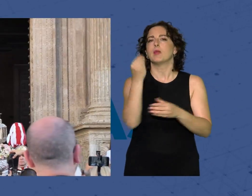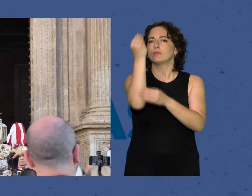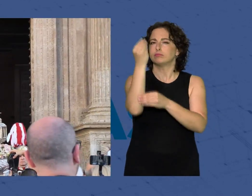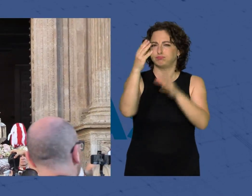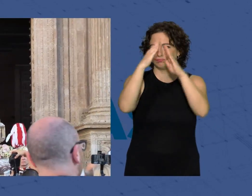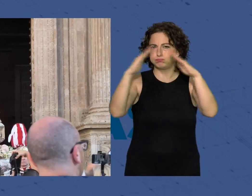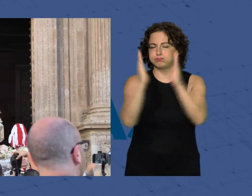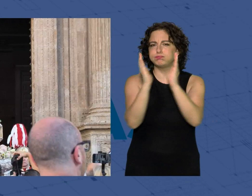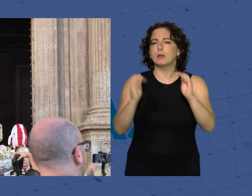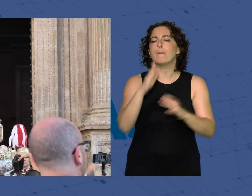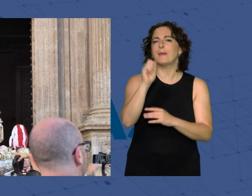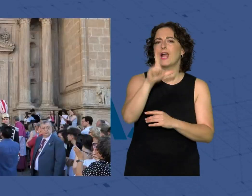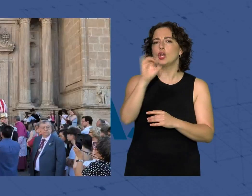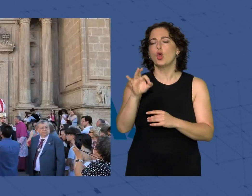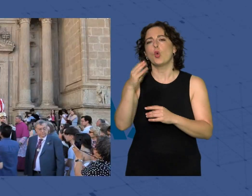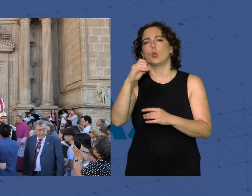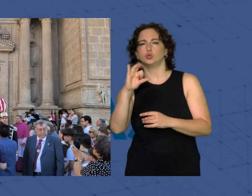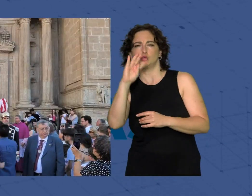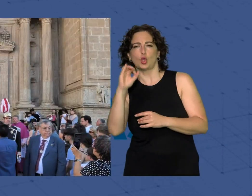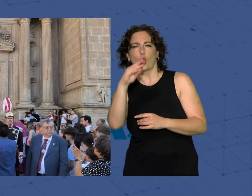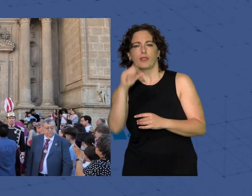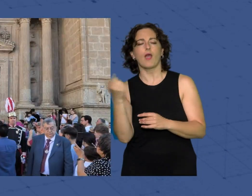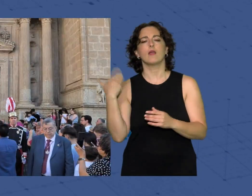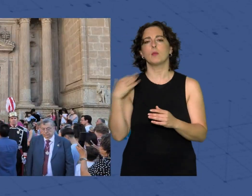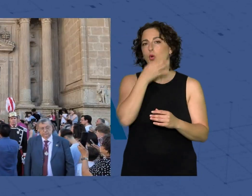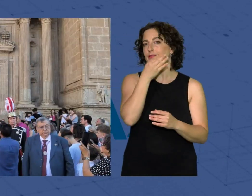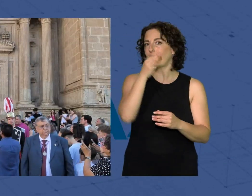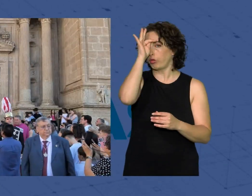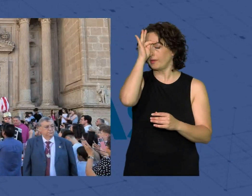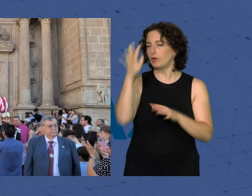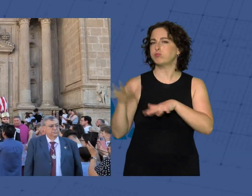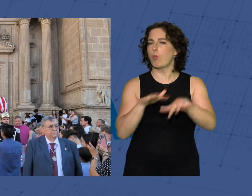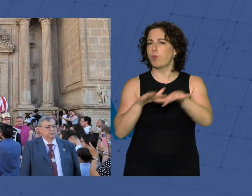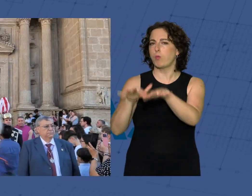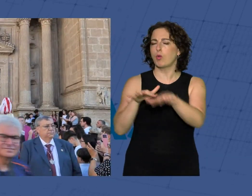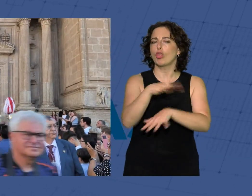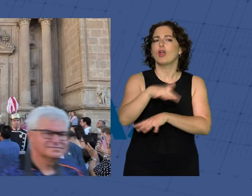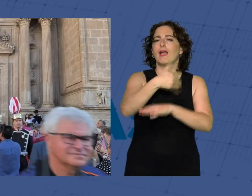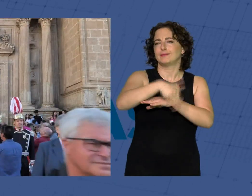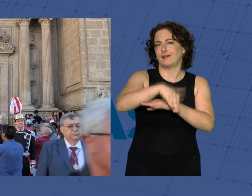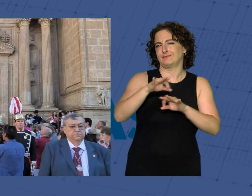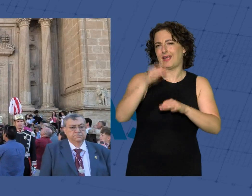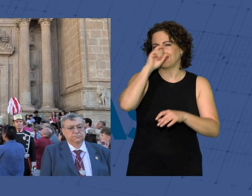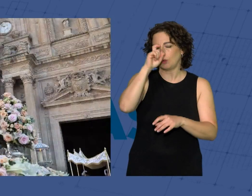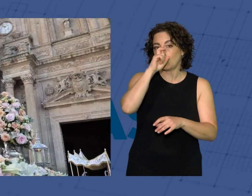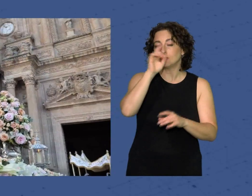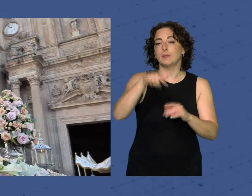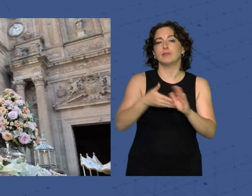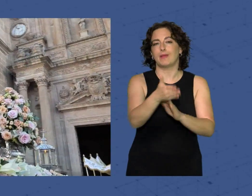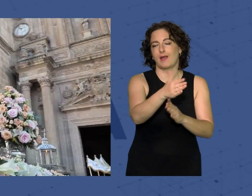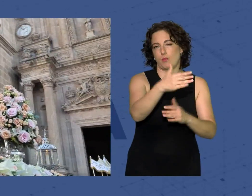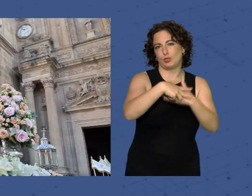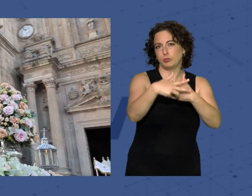catedral obispo, palio y concustodia, todos procesionaron ayer tarde domingo por las calles del casco antiguo hasta desembocar en la puerta de Puchena.